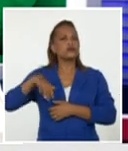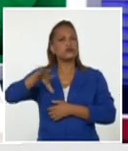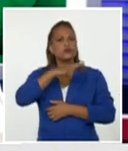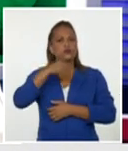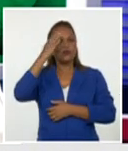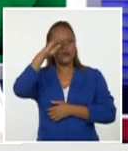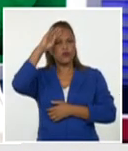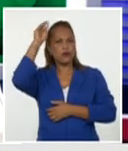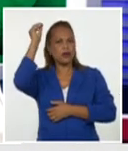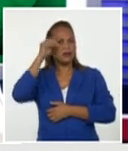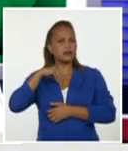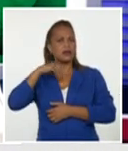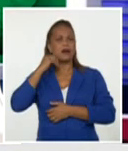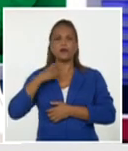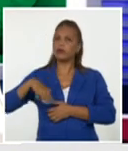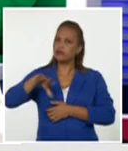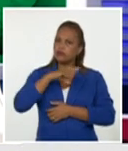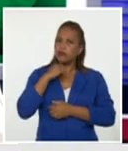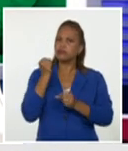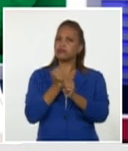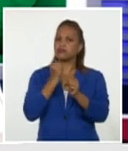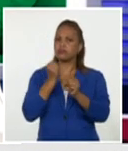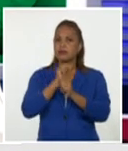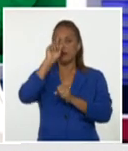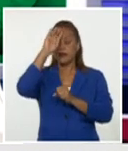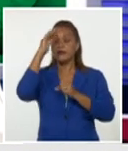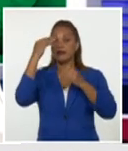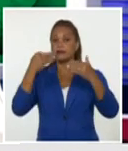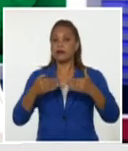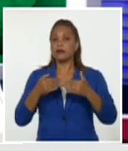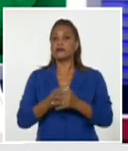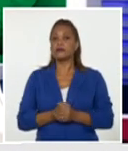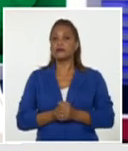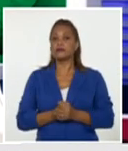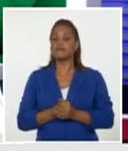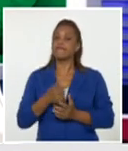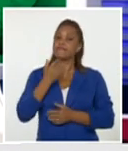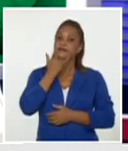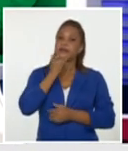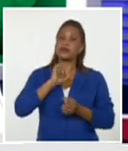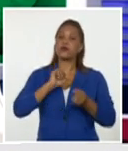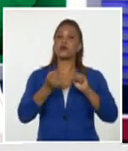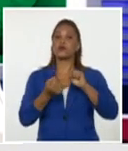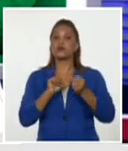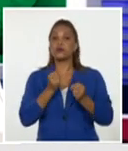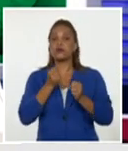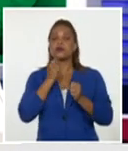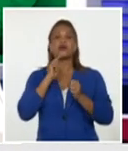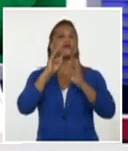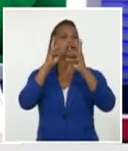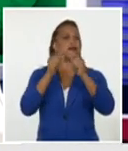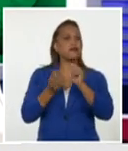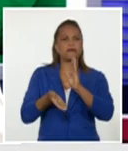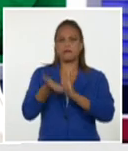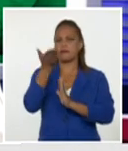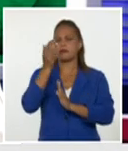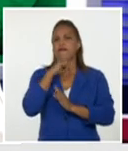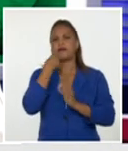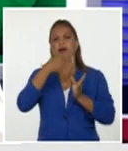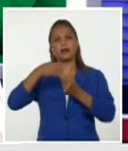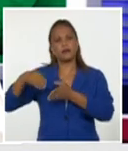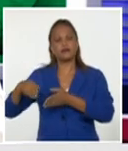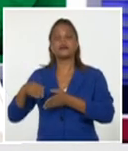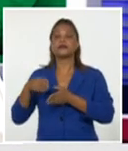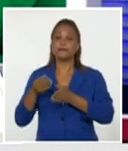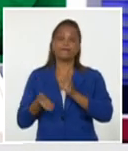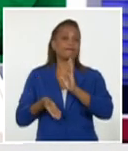todos los que trabajamos por lograr que esto se controle, resulta una cifra elevada de fallecidos, que